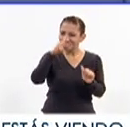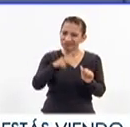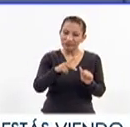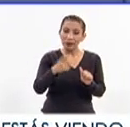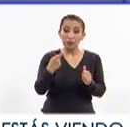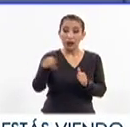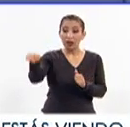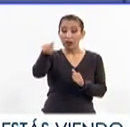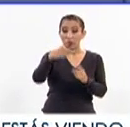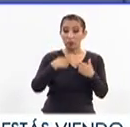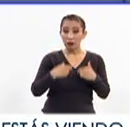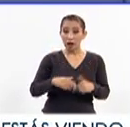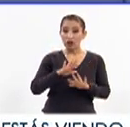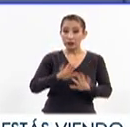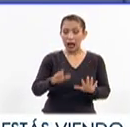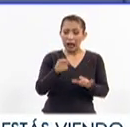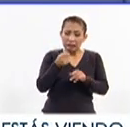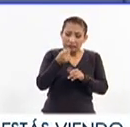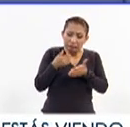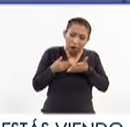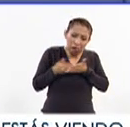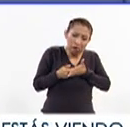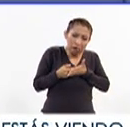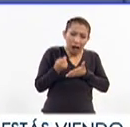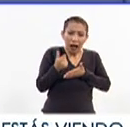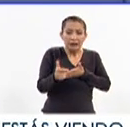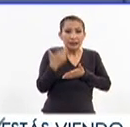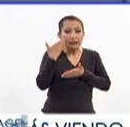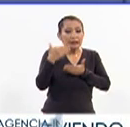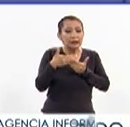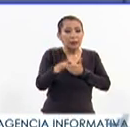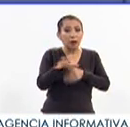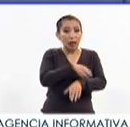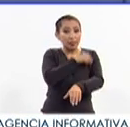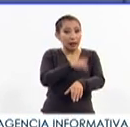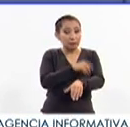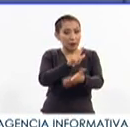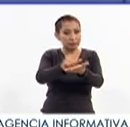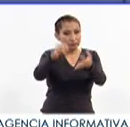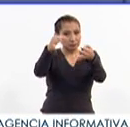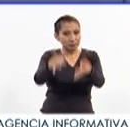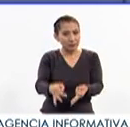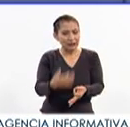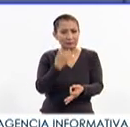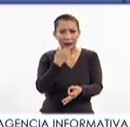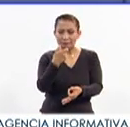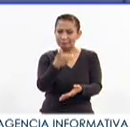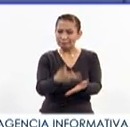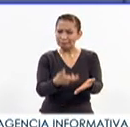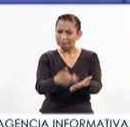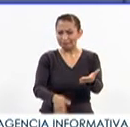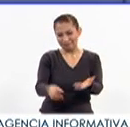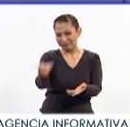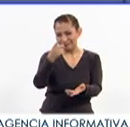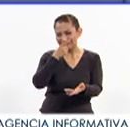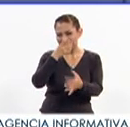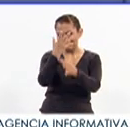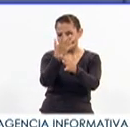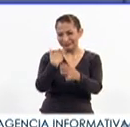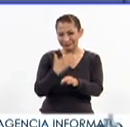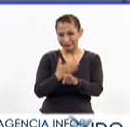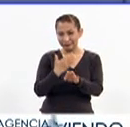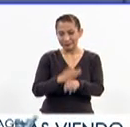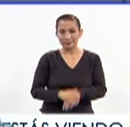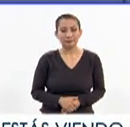es que la humanidad está ya al borde de la era de la energía limpia y muy, muy barata, así como usted nos